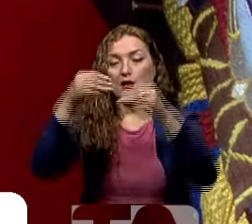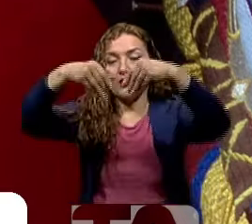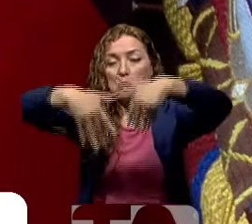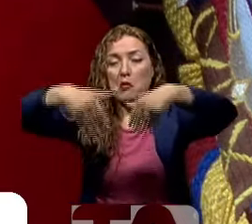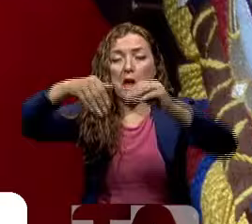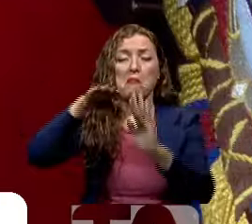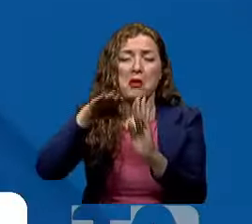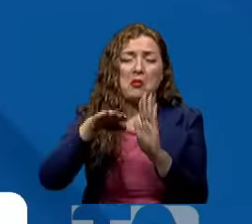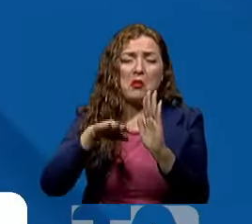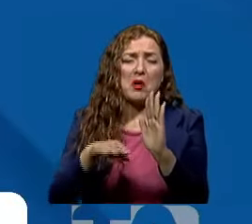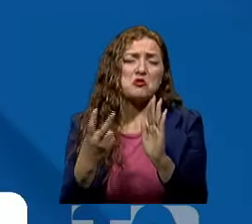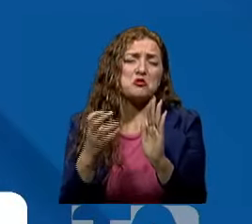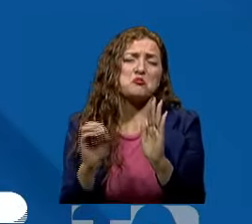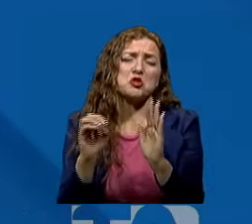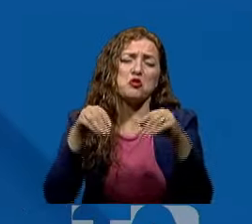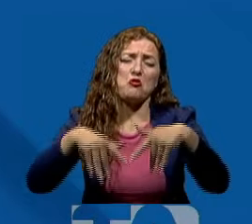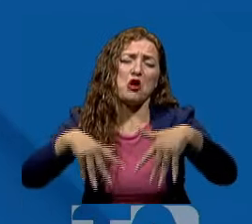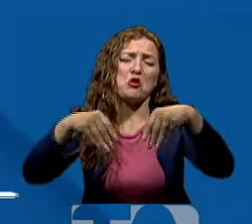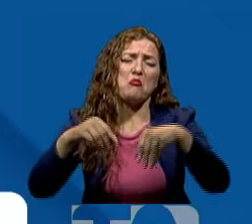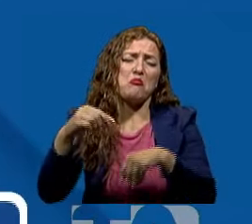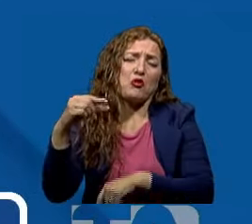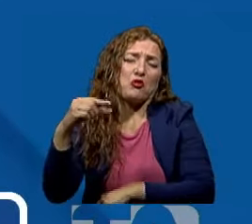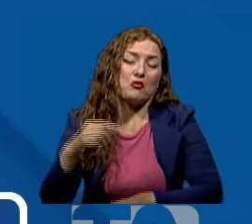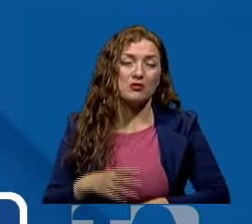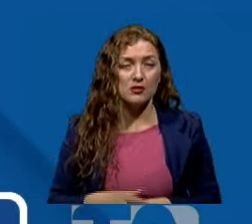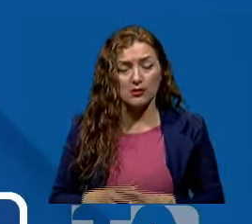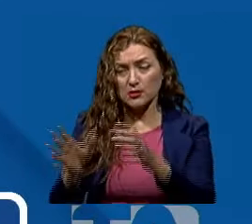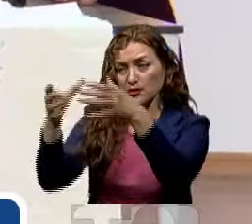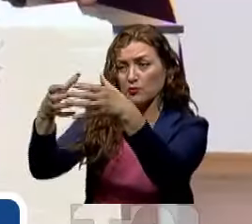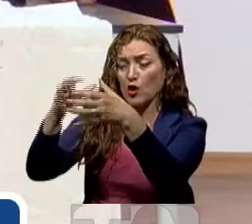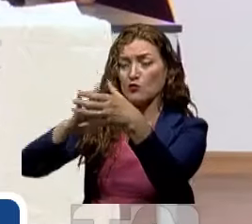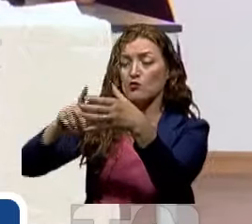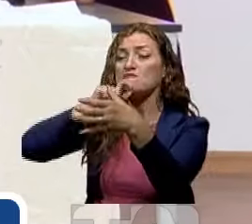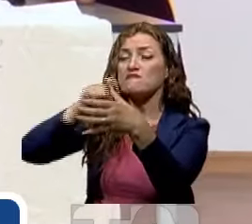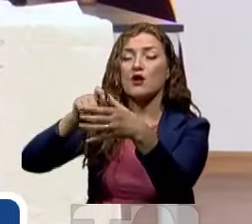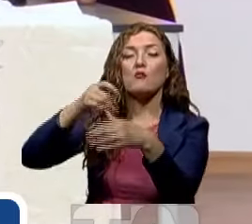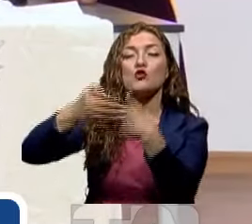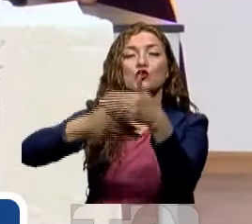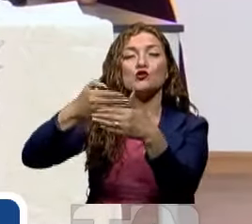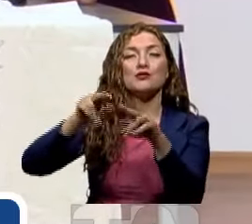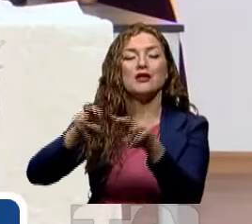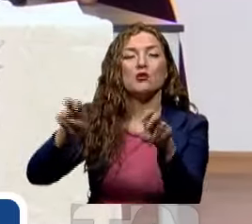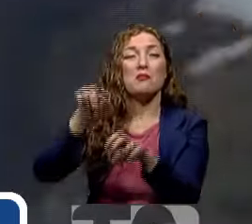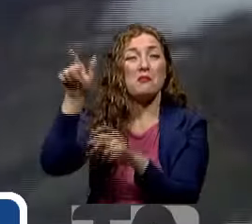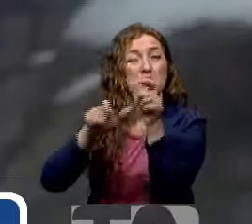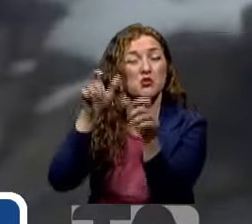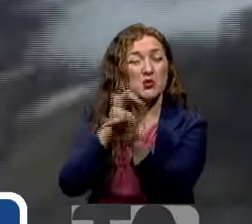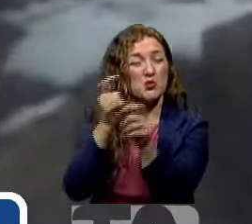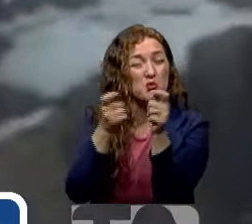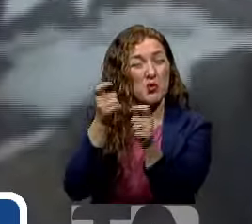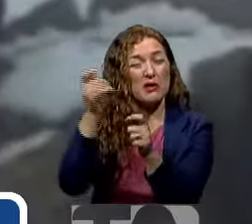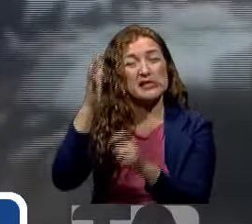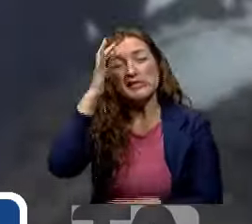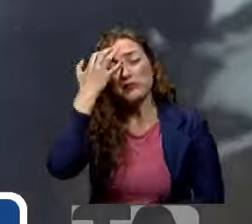12% a nivel anual. Y aunque la evolución de los glaciares es un proceso natural, a los expertos les preocupa la rapidez con la que